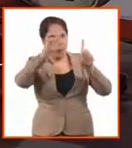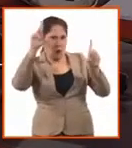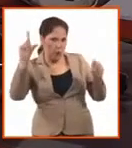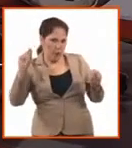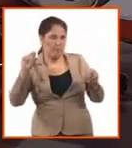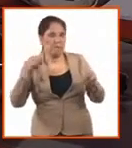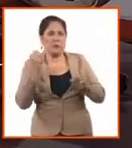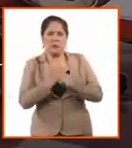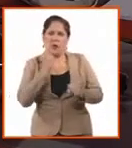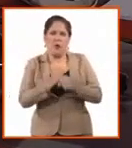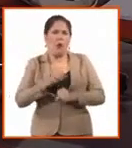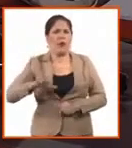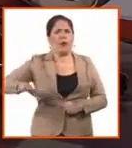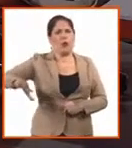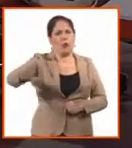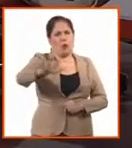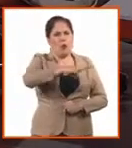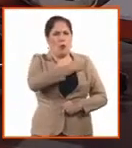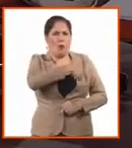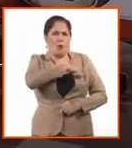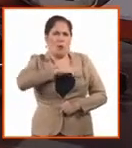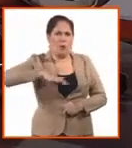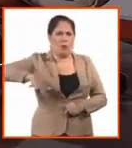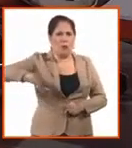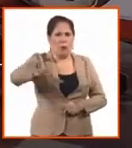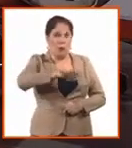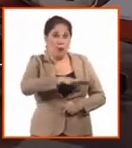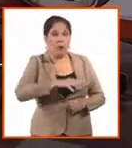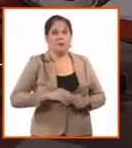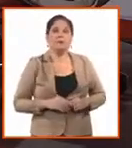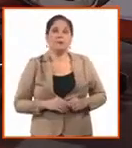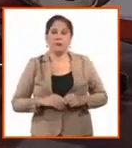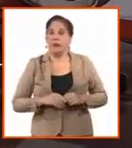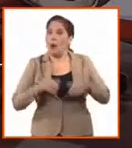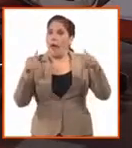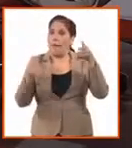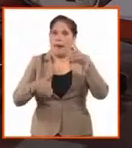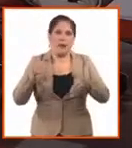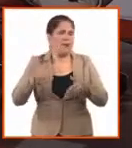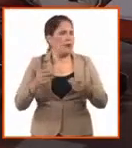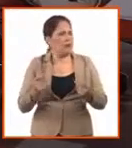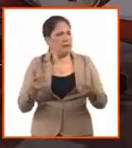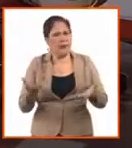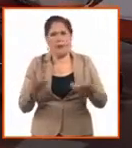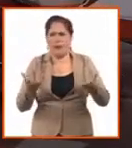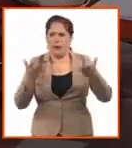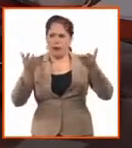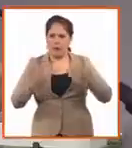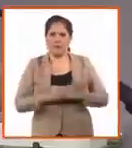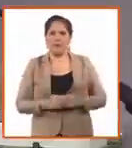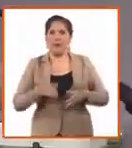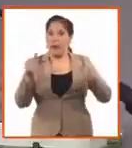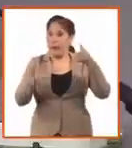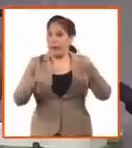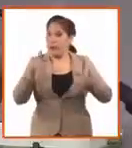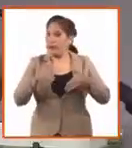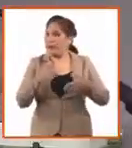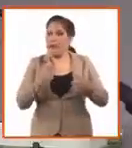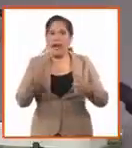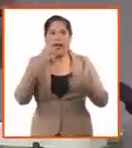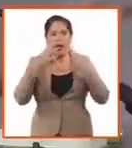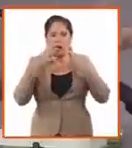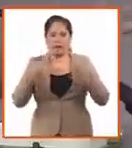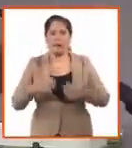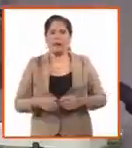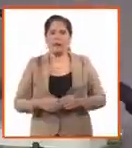trabajadores son del pueblo en sentido general no la participación activa la participación sería uno de los desafíos